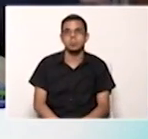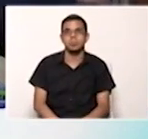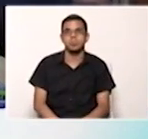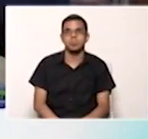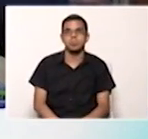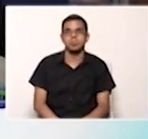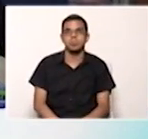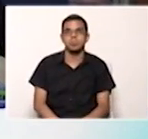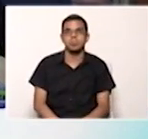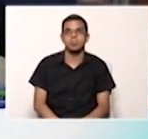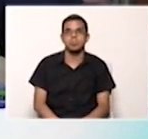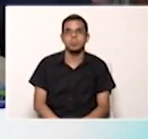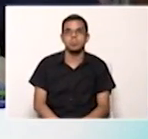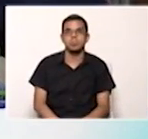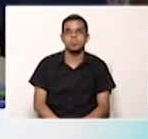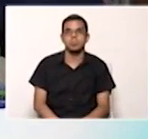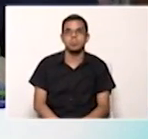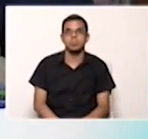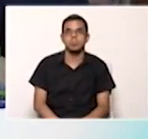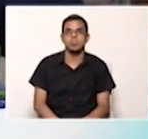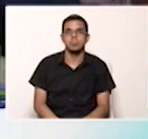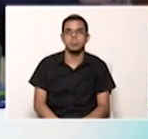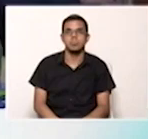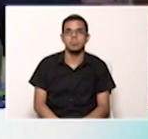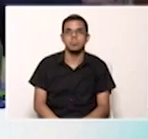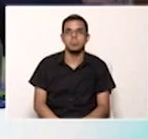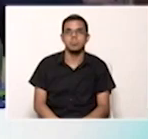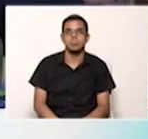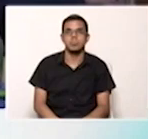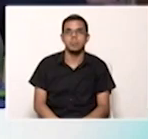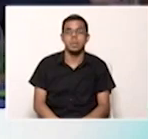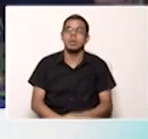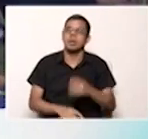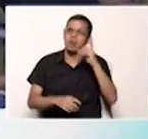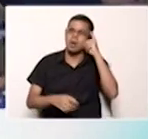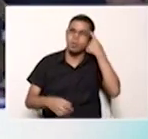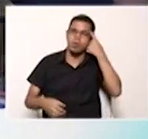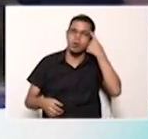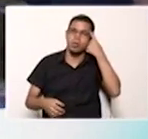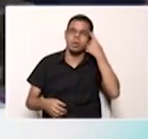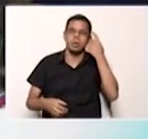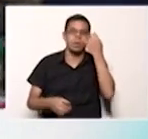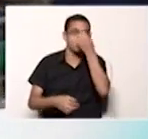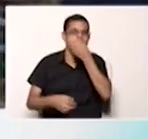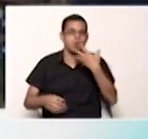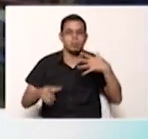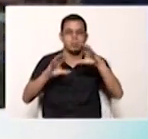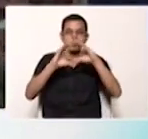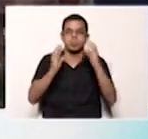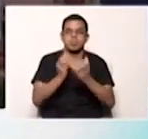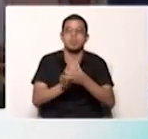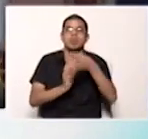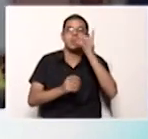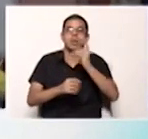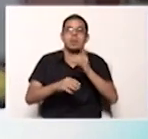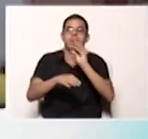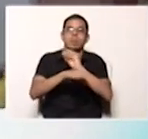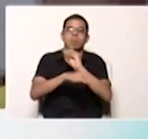Profesora. Bueno, es tan bello nuestro planeta que tenemos que cuidarlo y tenemos que